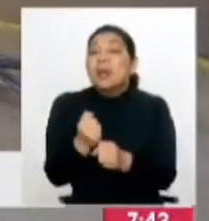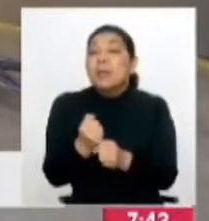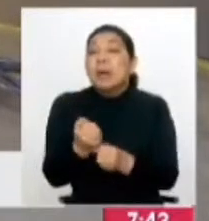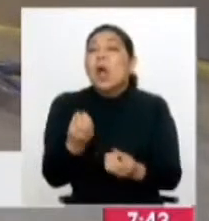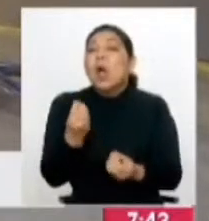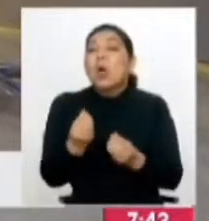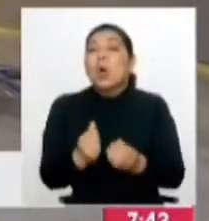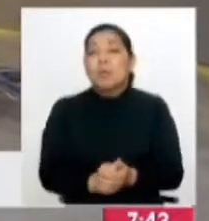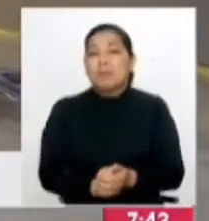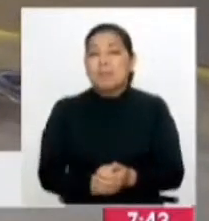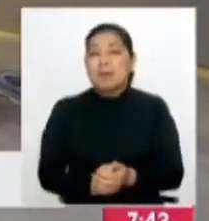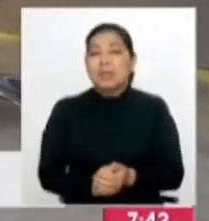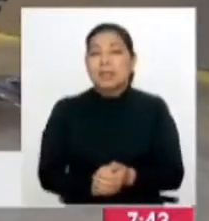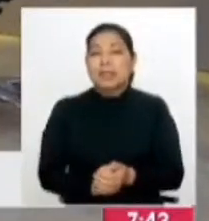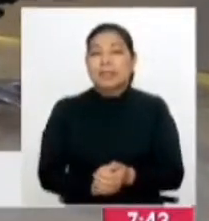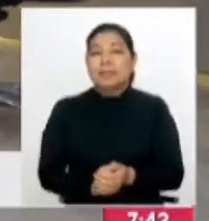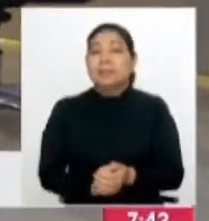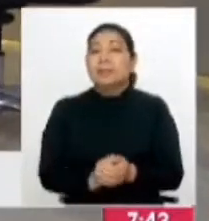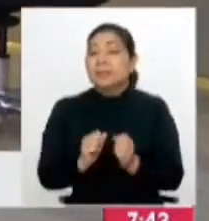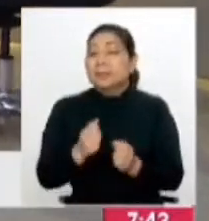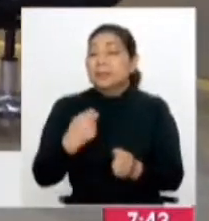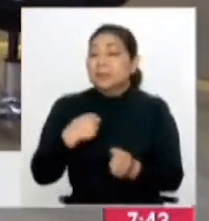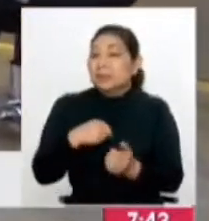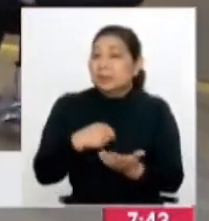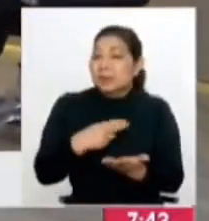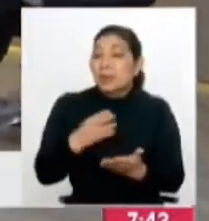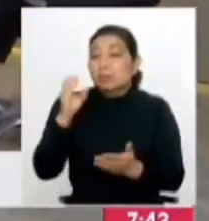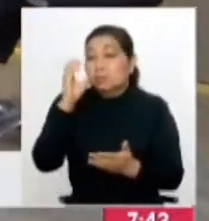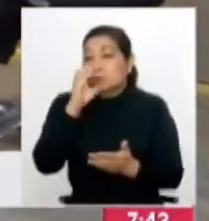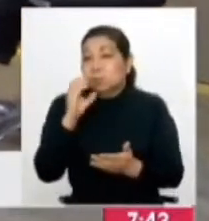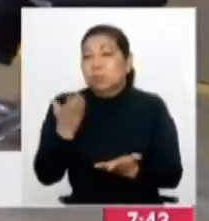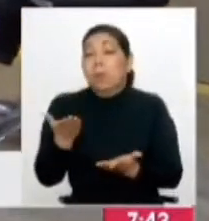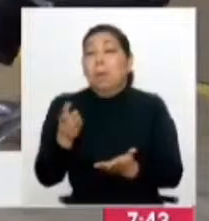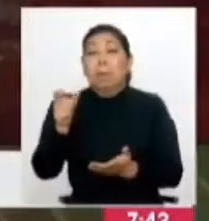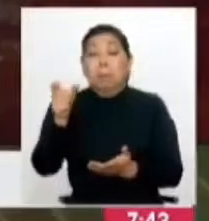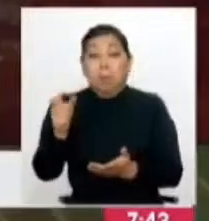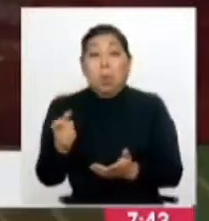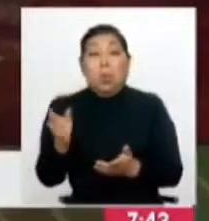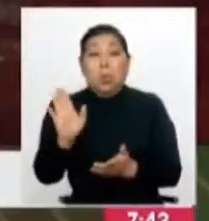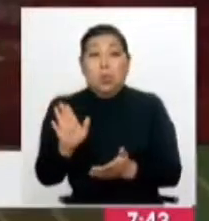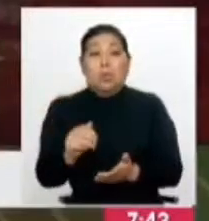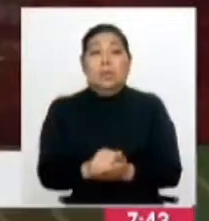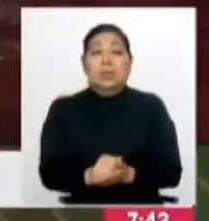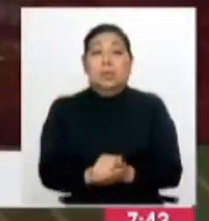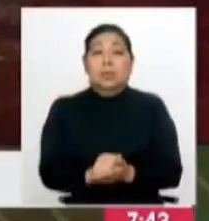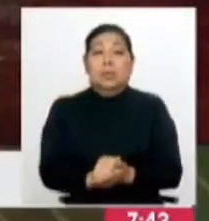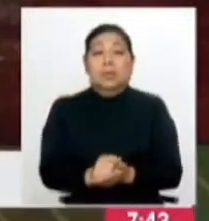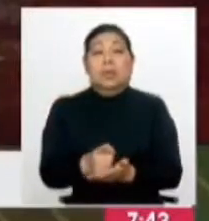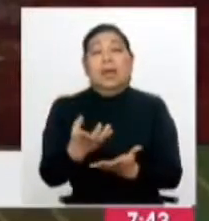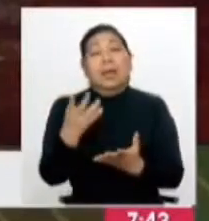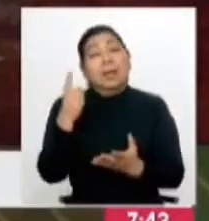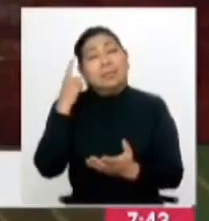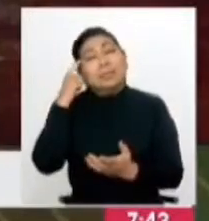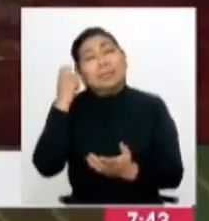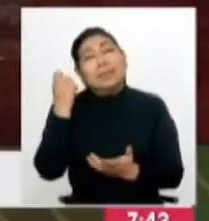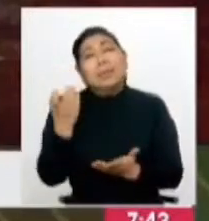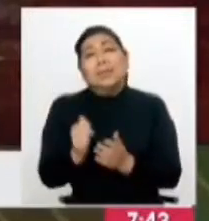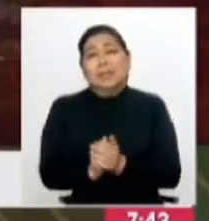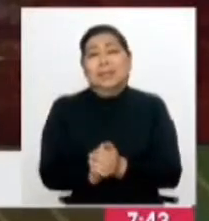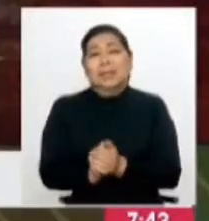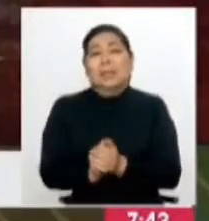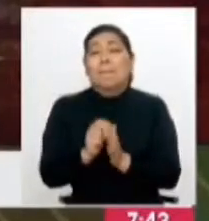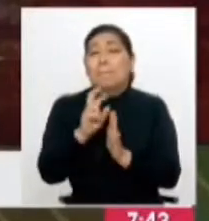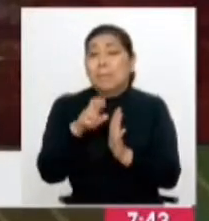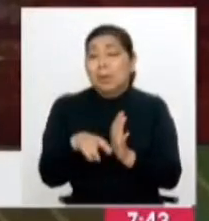programa? Bueno, en realidad nosotros buscamos que nuestros clientes hagan realidad sus sueños, ¿no? Y